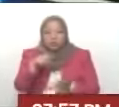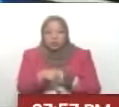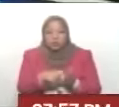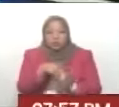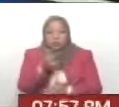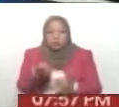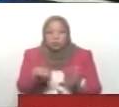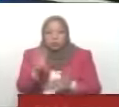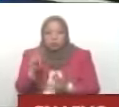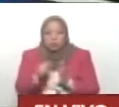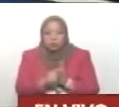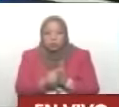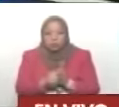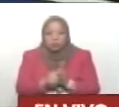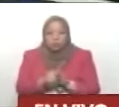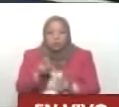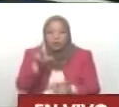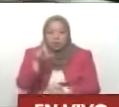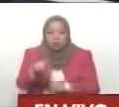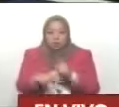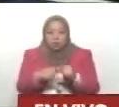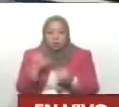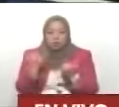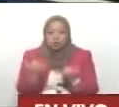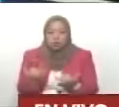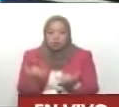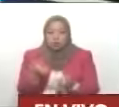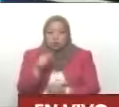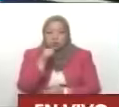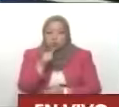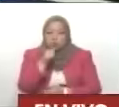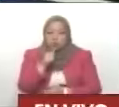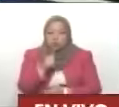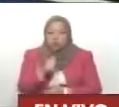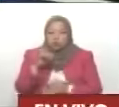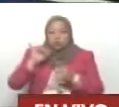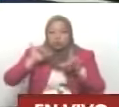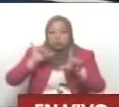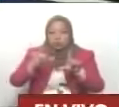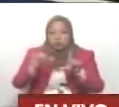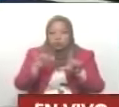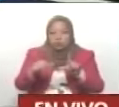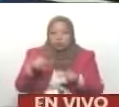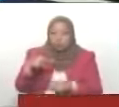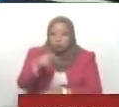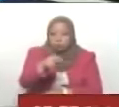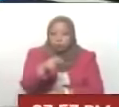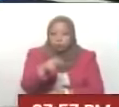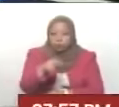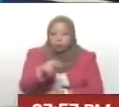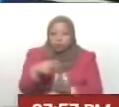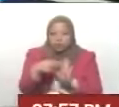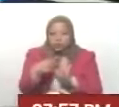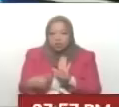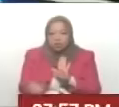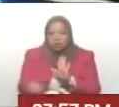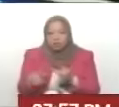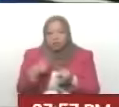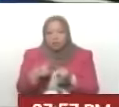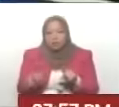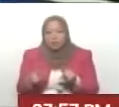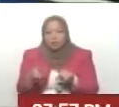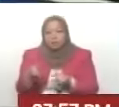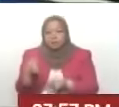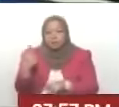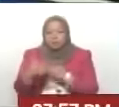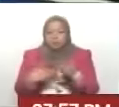FM, por streaming, ya no por YouTube, porque en YouTube cortan los derechos de autor de la música, pero por el resto de los